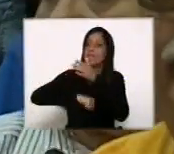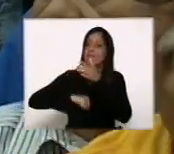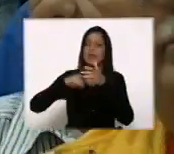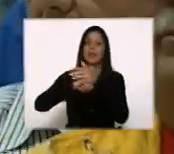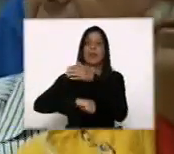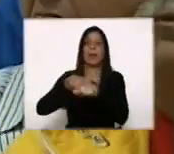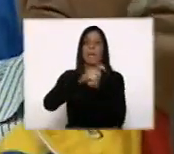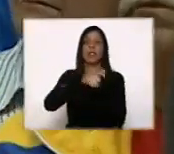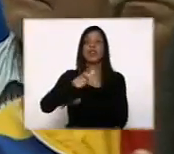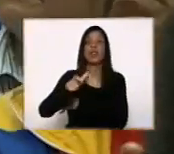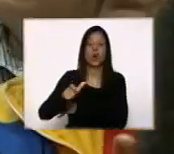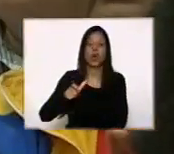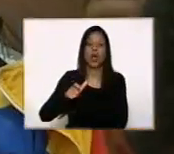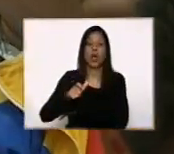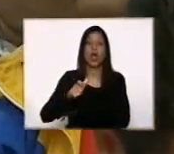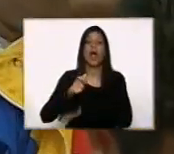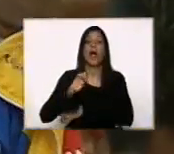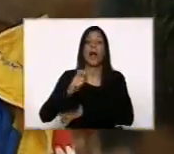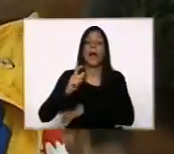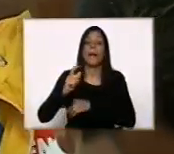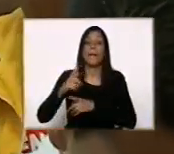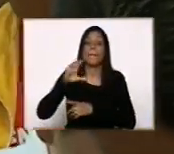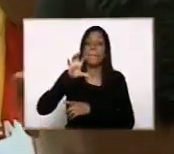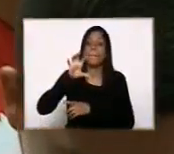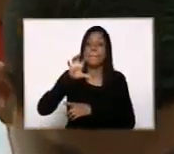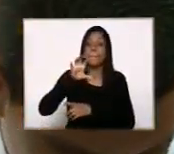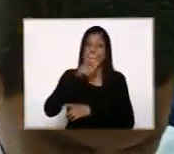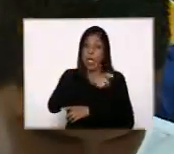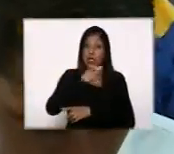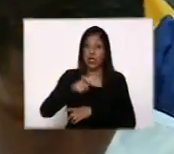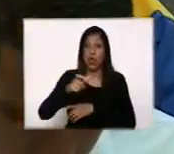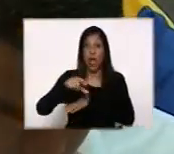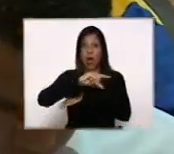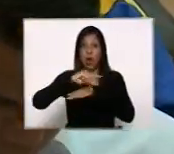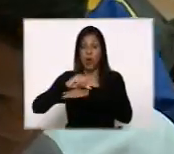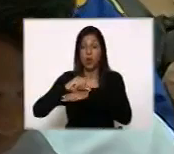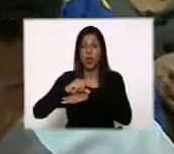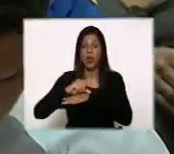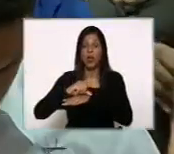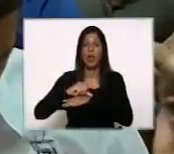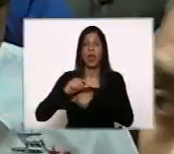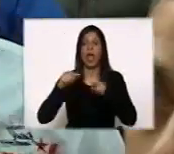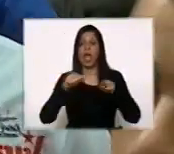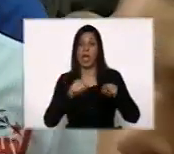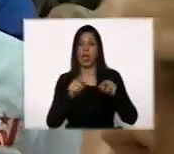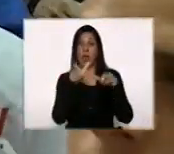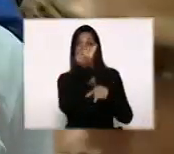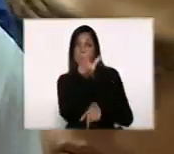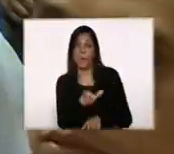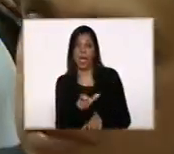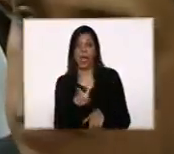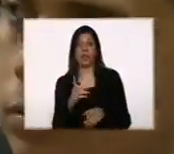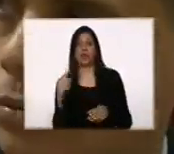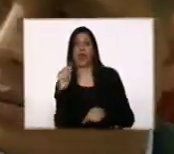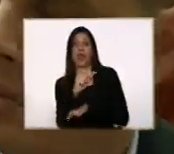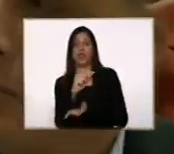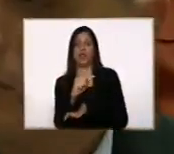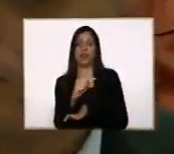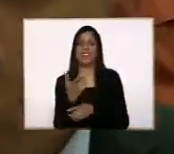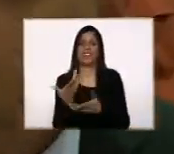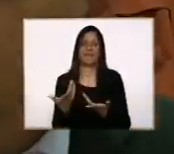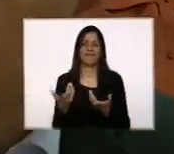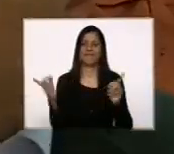allí poderes que están allí representados, pero no solo a ellos en lo personal, sino que es a